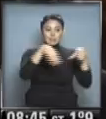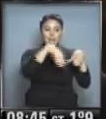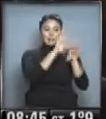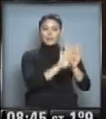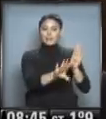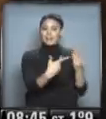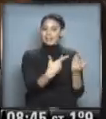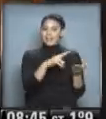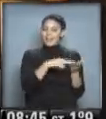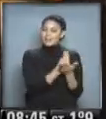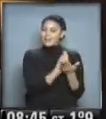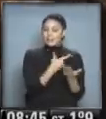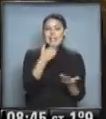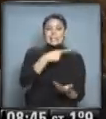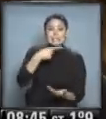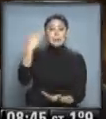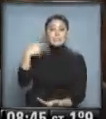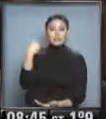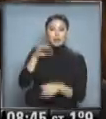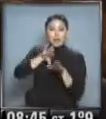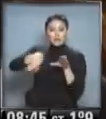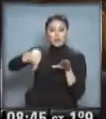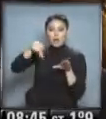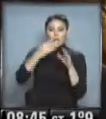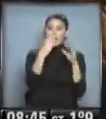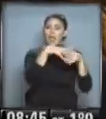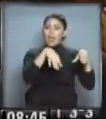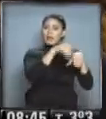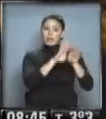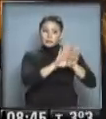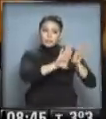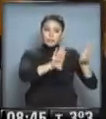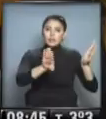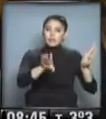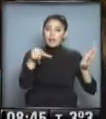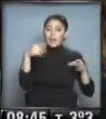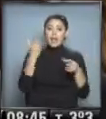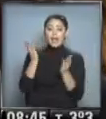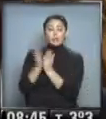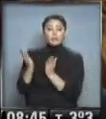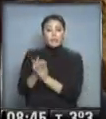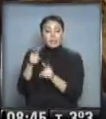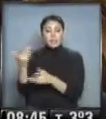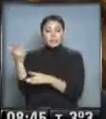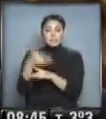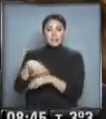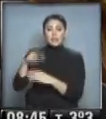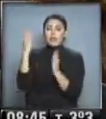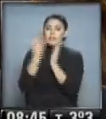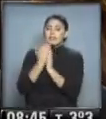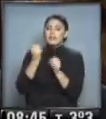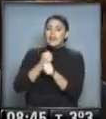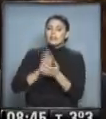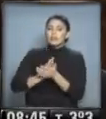qué simbólico. La semana pasada estuvimos afuera. Hoy nos abren el cabildo, vienen estudiantes que se estuvo trabajando en la materia